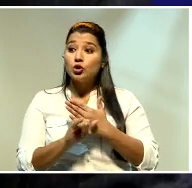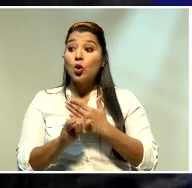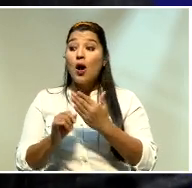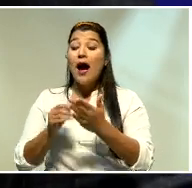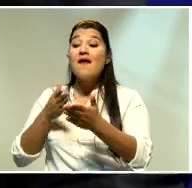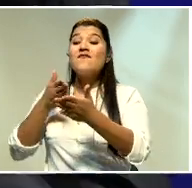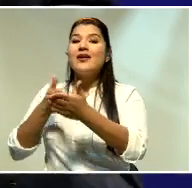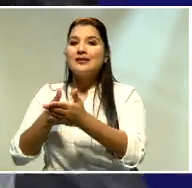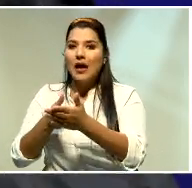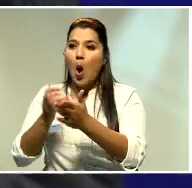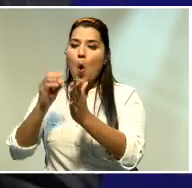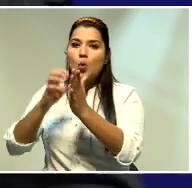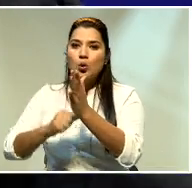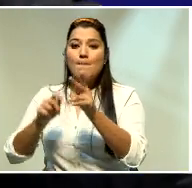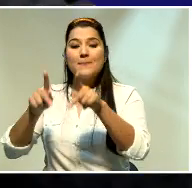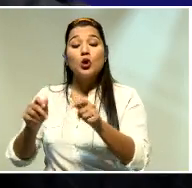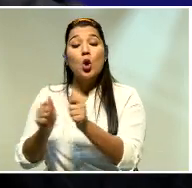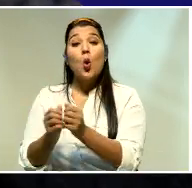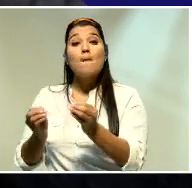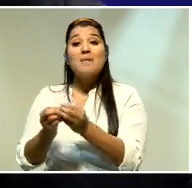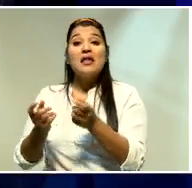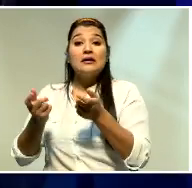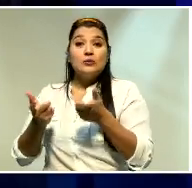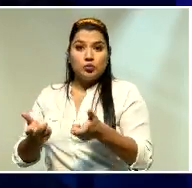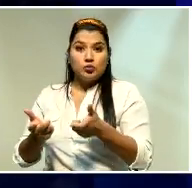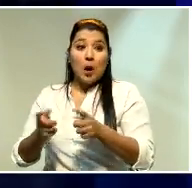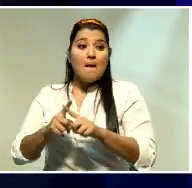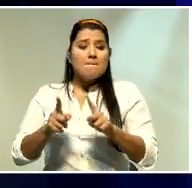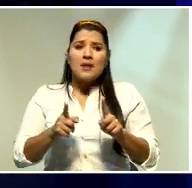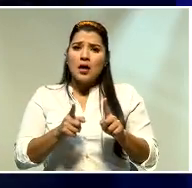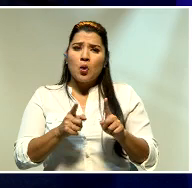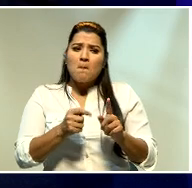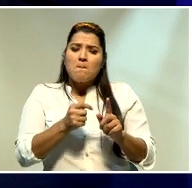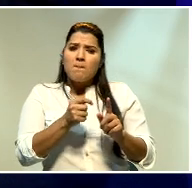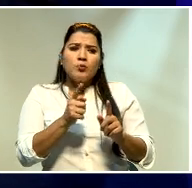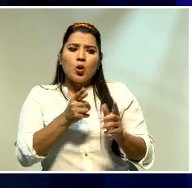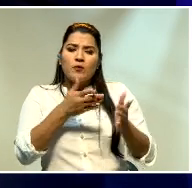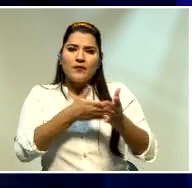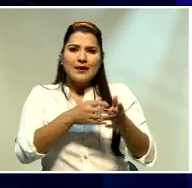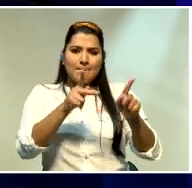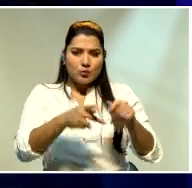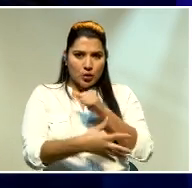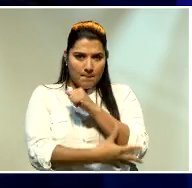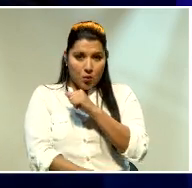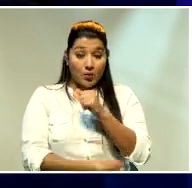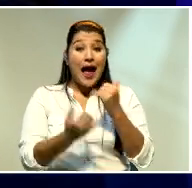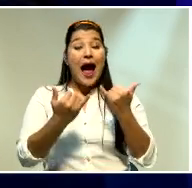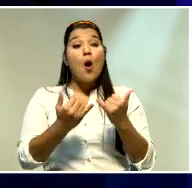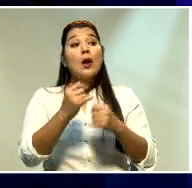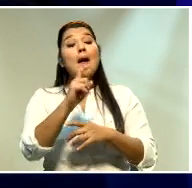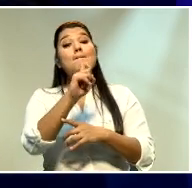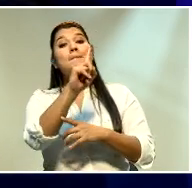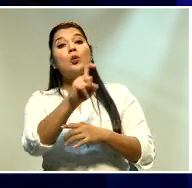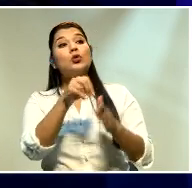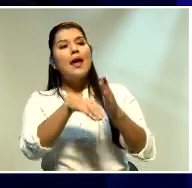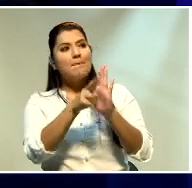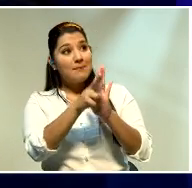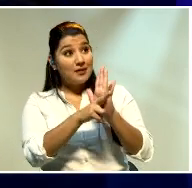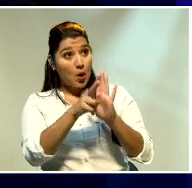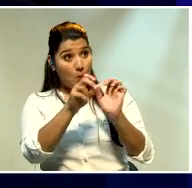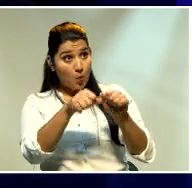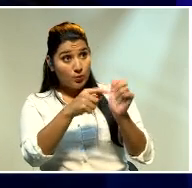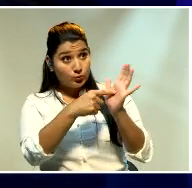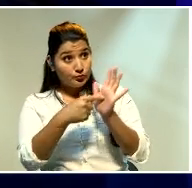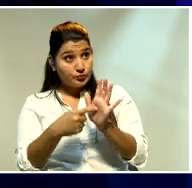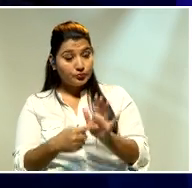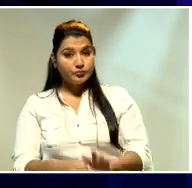protegía. Y yo sé Carlos, que discursivamente cuesta. Vamos a escuchar una pregunta en video ahora, lo podemos tirar aquí.